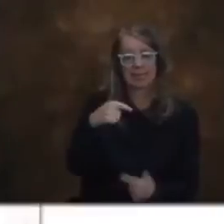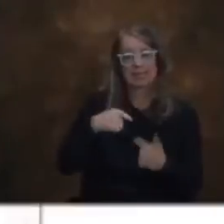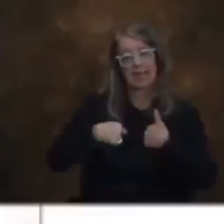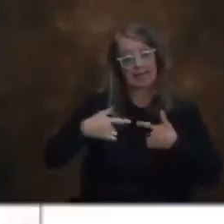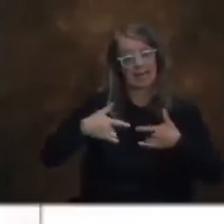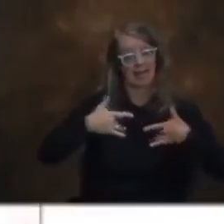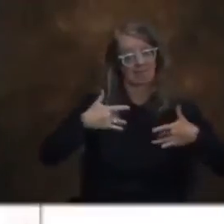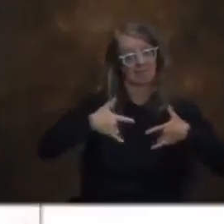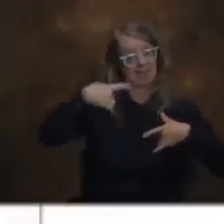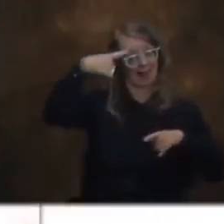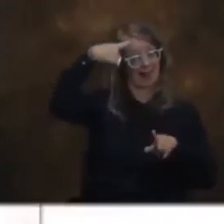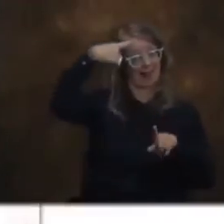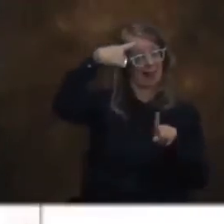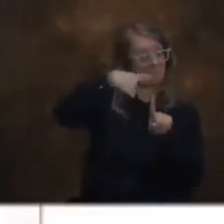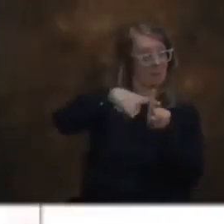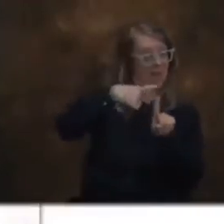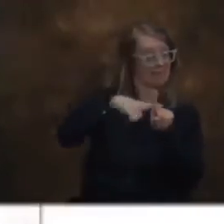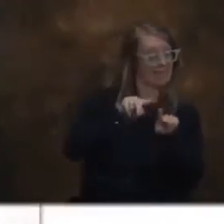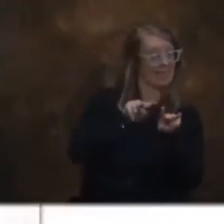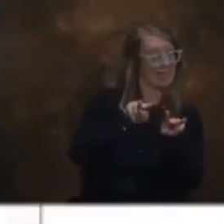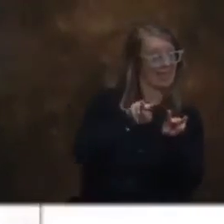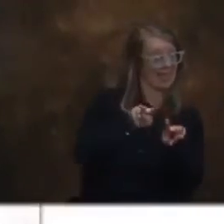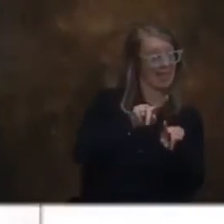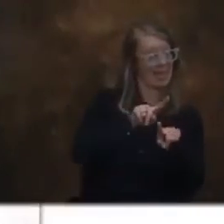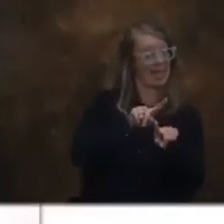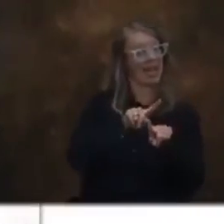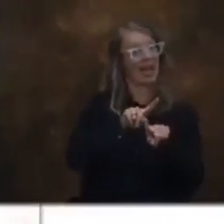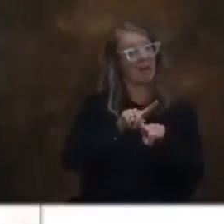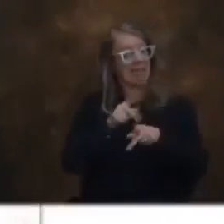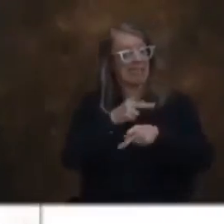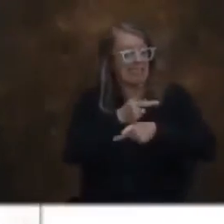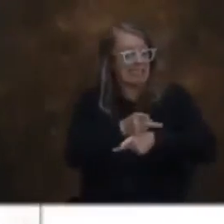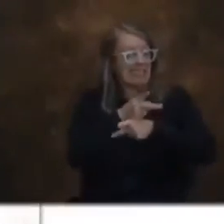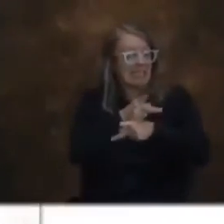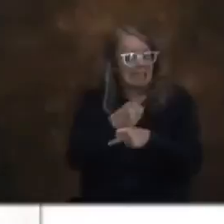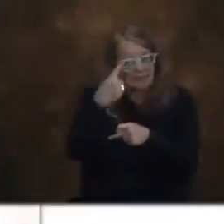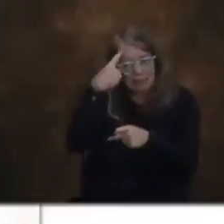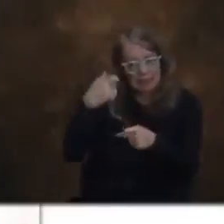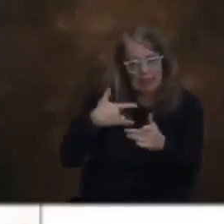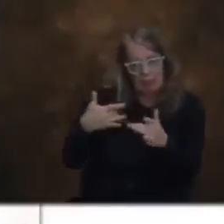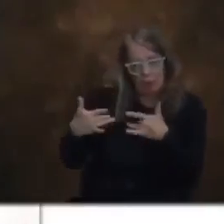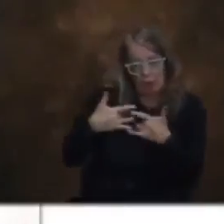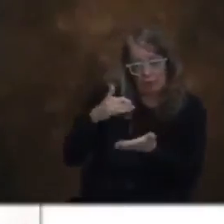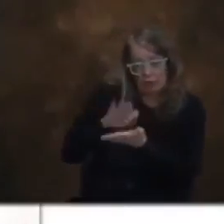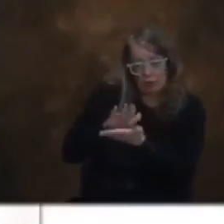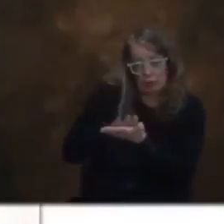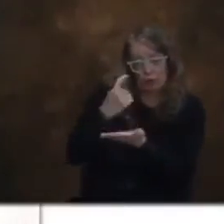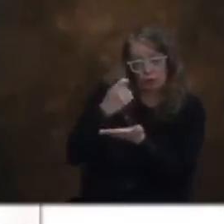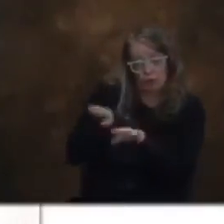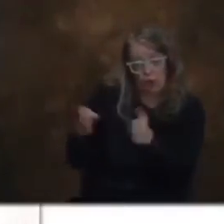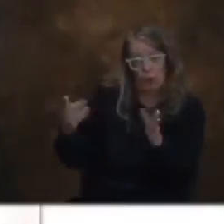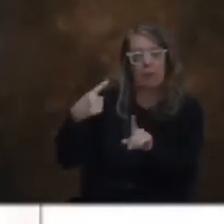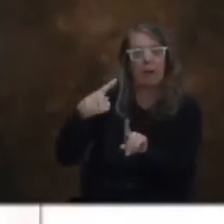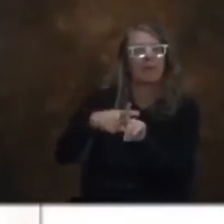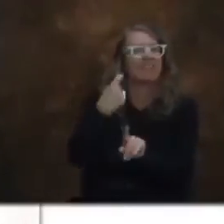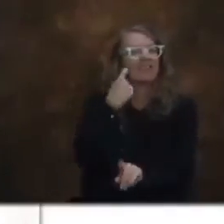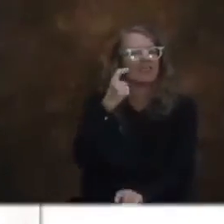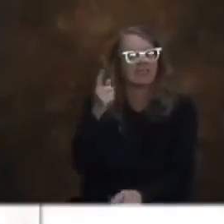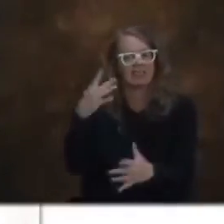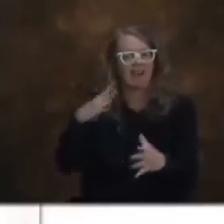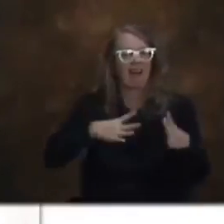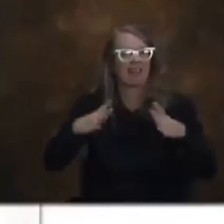uso la frase con optimismo de para cautela y durante las fiestas de